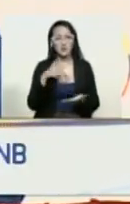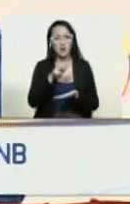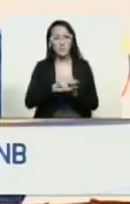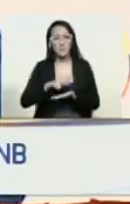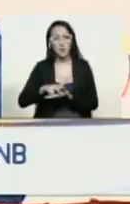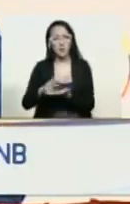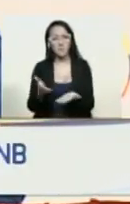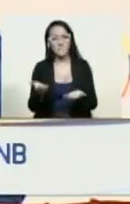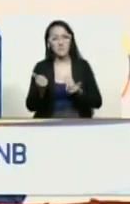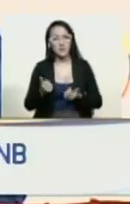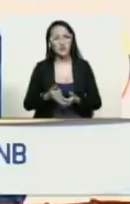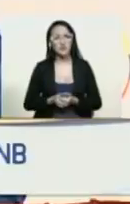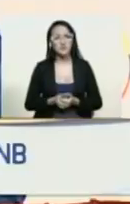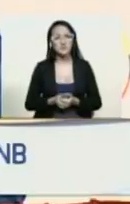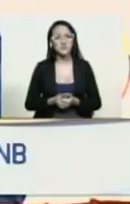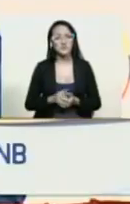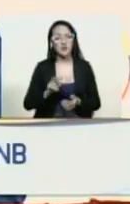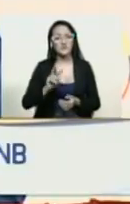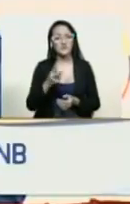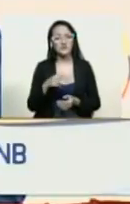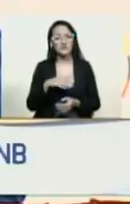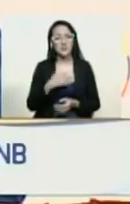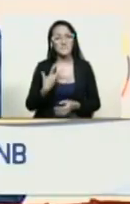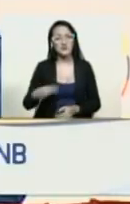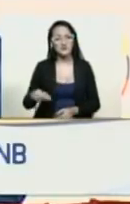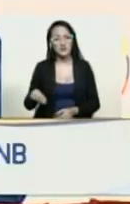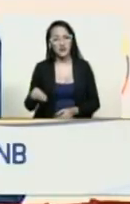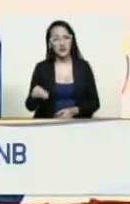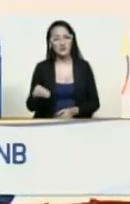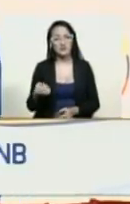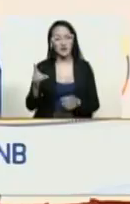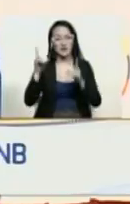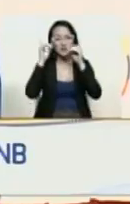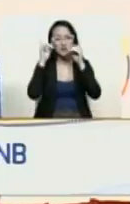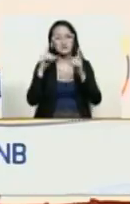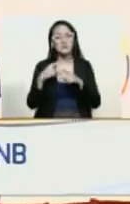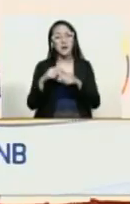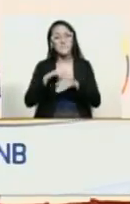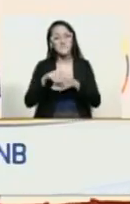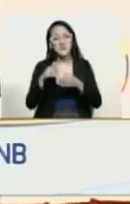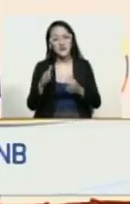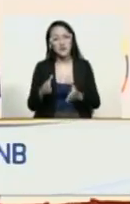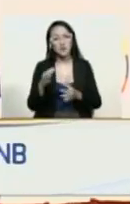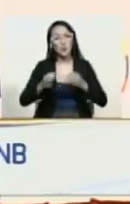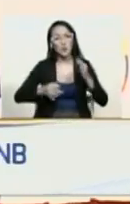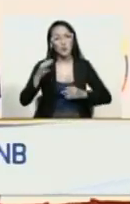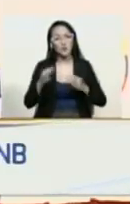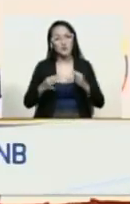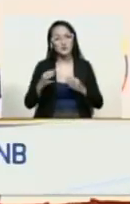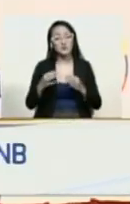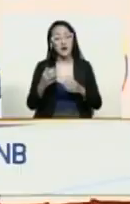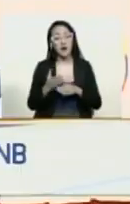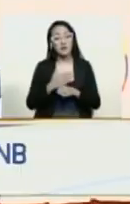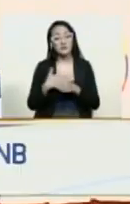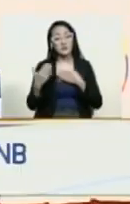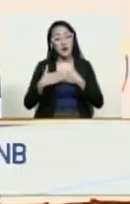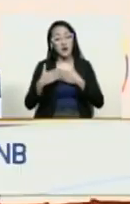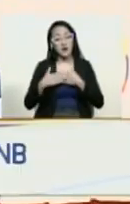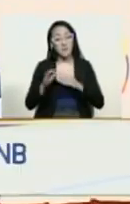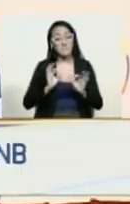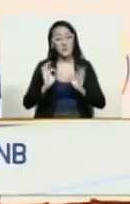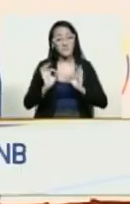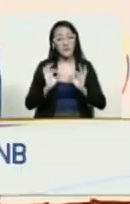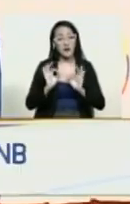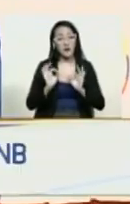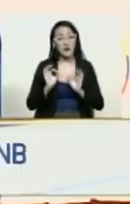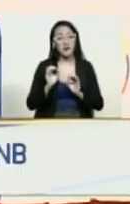está solicitando la vicepresidenta ejecutiva y el ministro Reverol para estar preparados, para